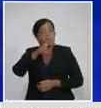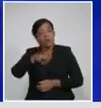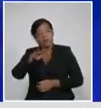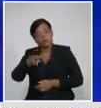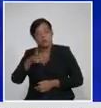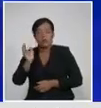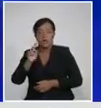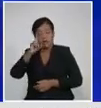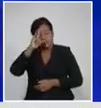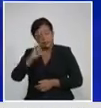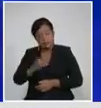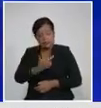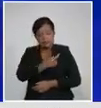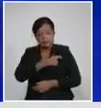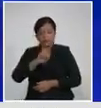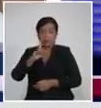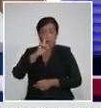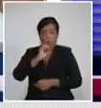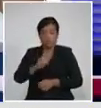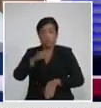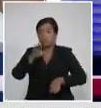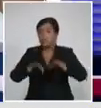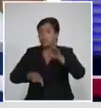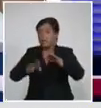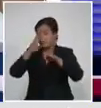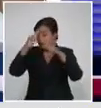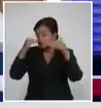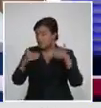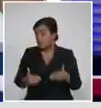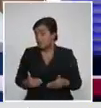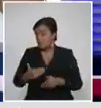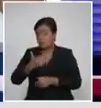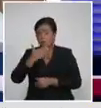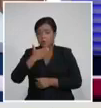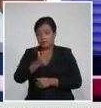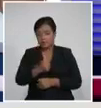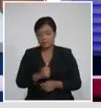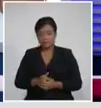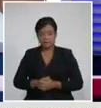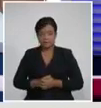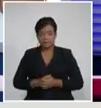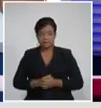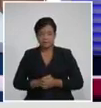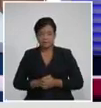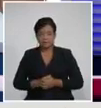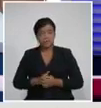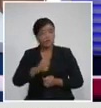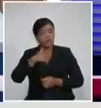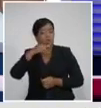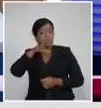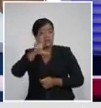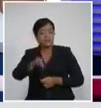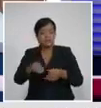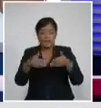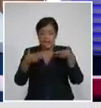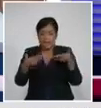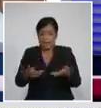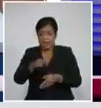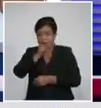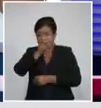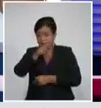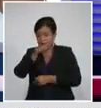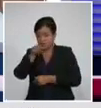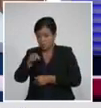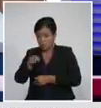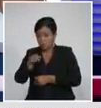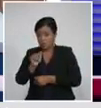resto de su estado de salud si es pertinente o no la vacunación. Pero lo que sí puedo decir es que en los criterios de inclusión